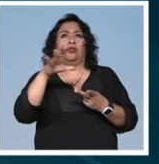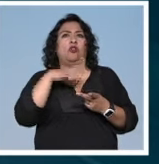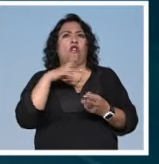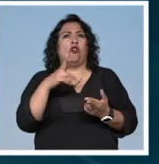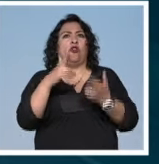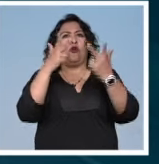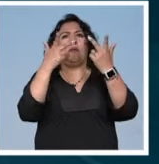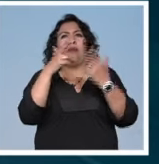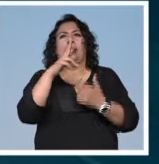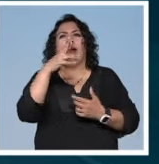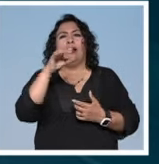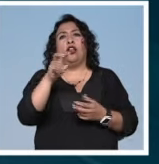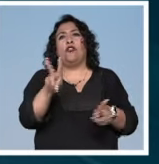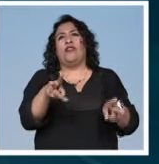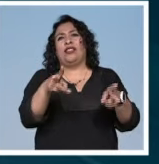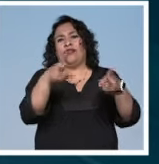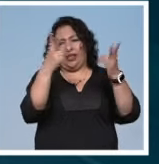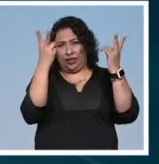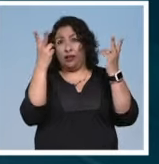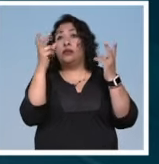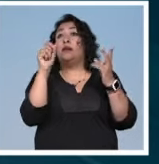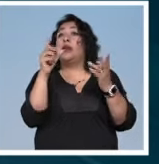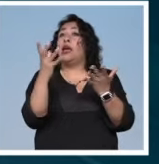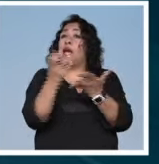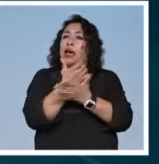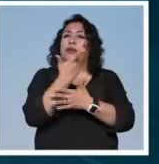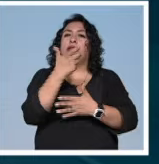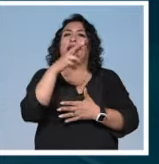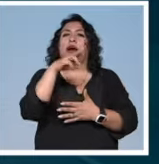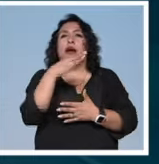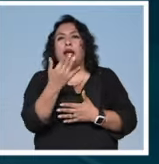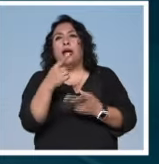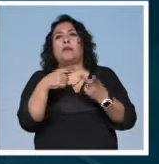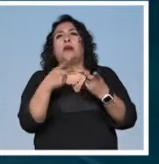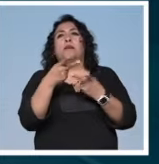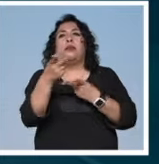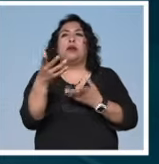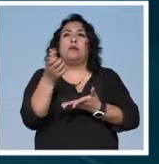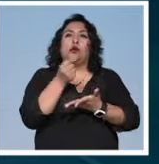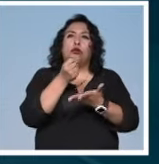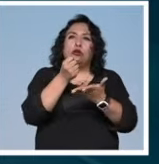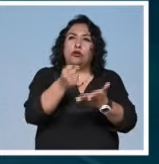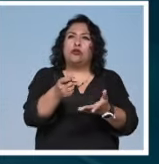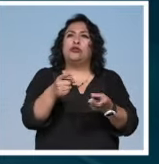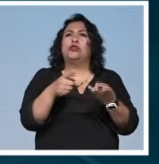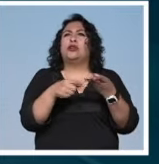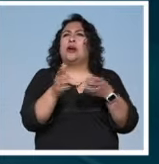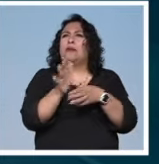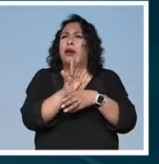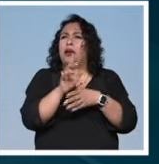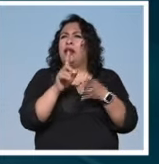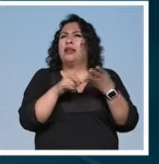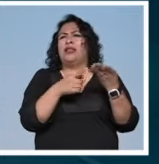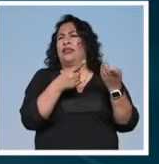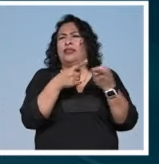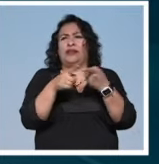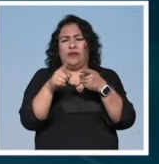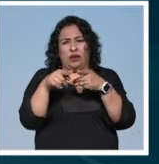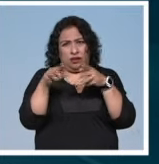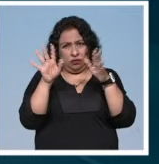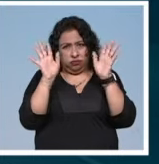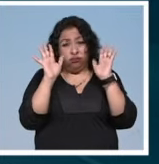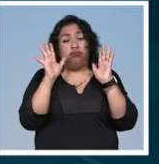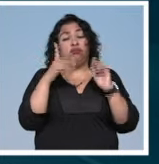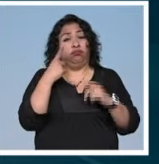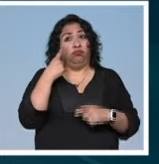récord Billboard de ventas y ganador de Grammys, de premios Oscar por la película The Brit Tarzan, Awards también muchos. Brit Awards, en fin,